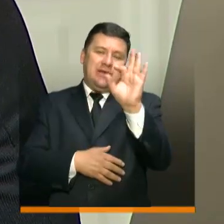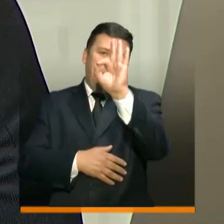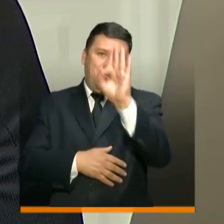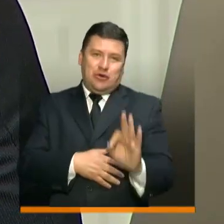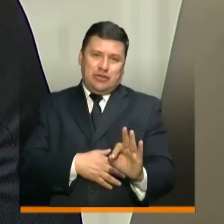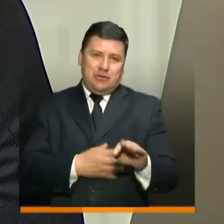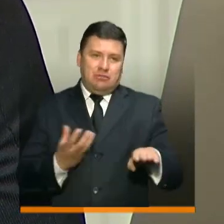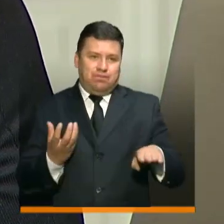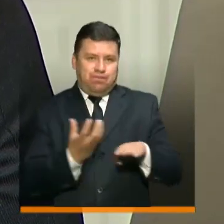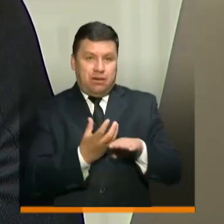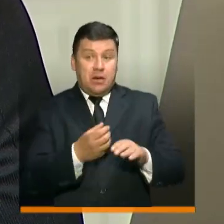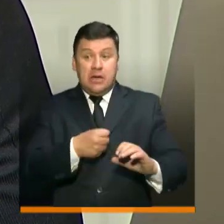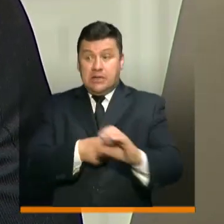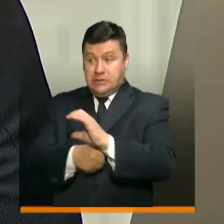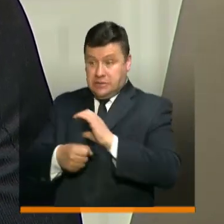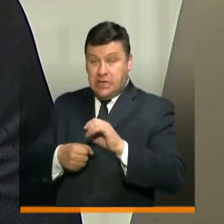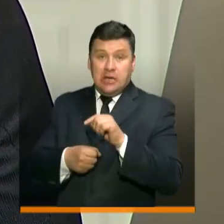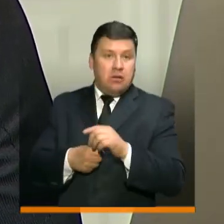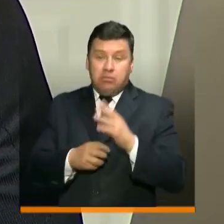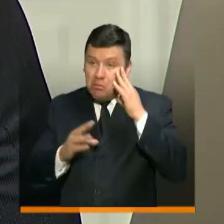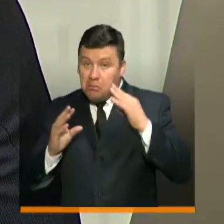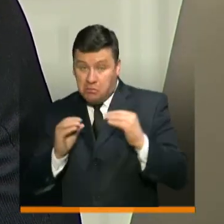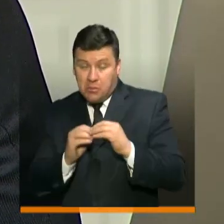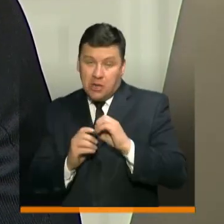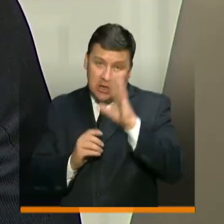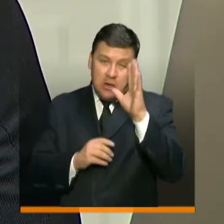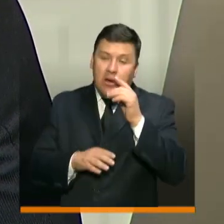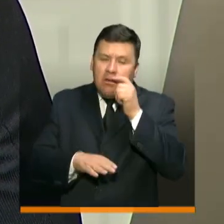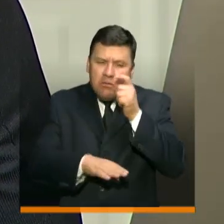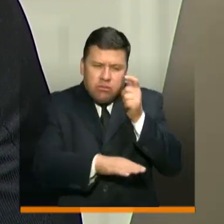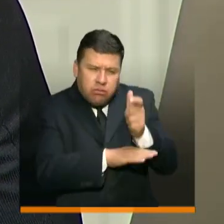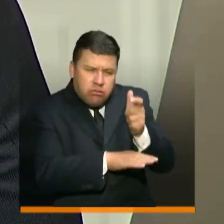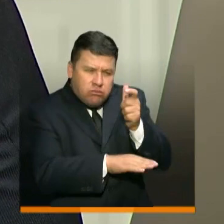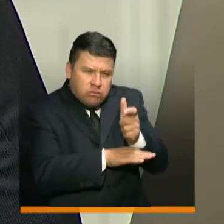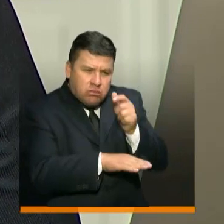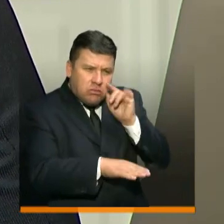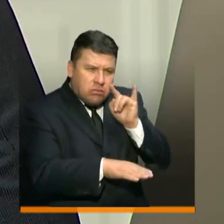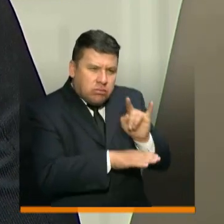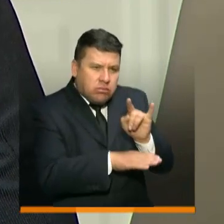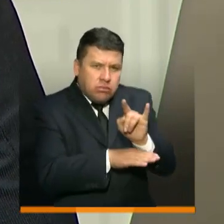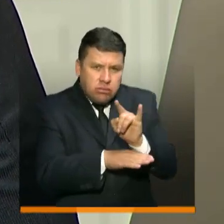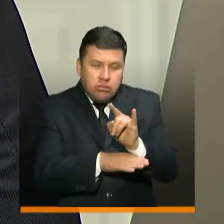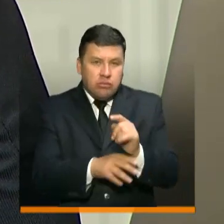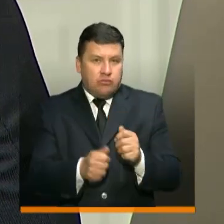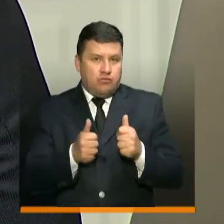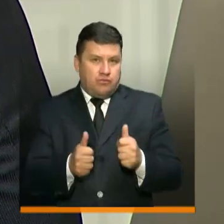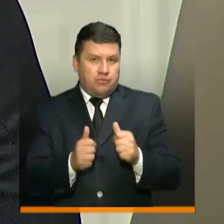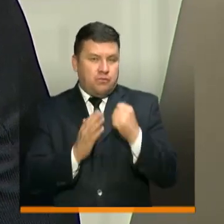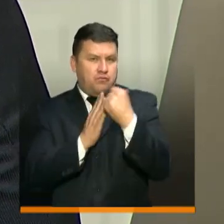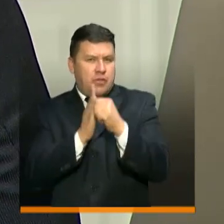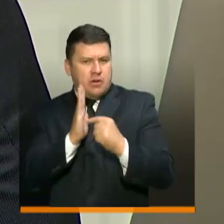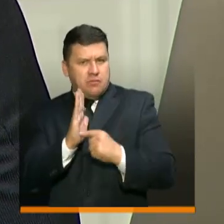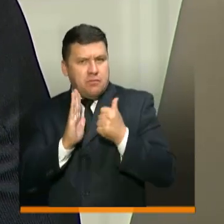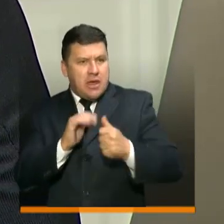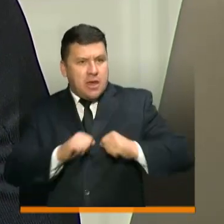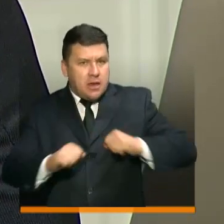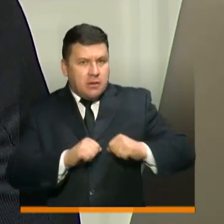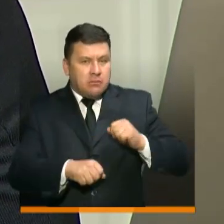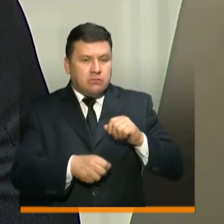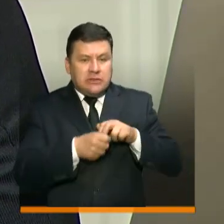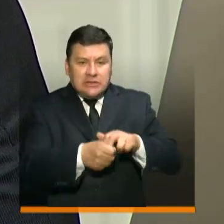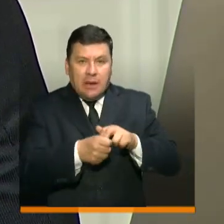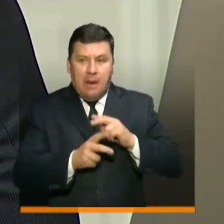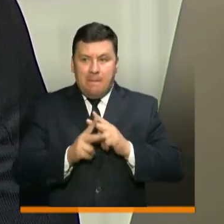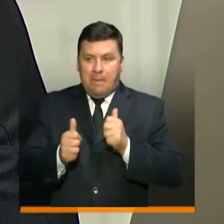y las ciudades pueden, a través de un claro monitoreo y la muy buena programación y gestión de la operación